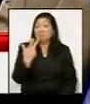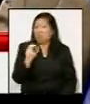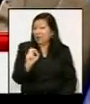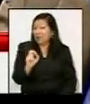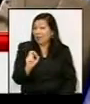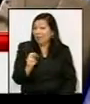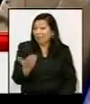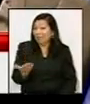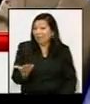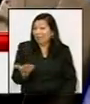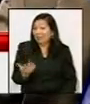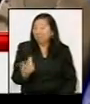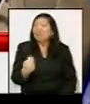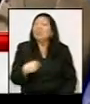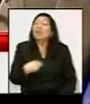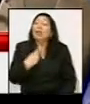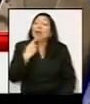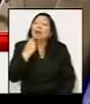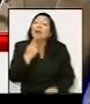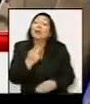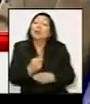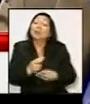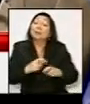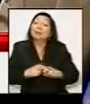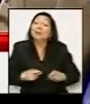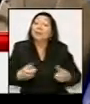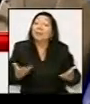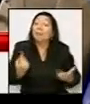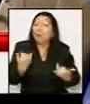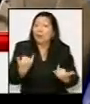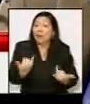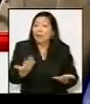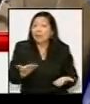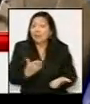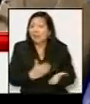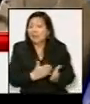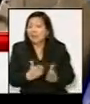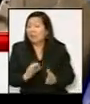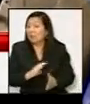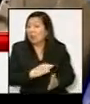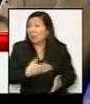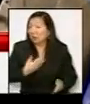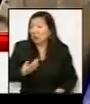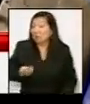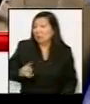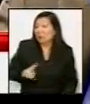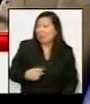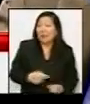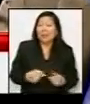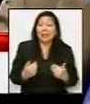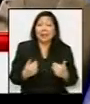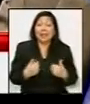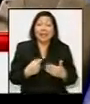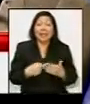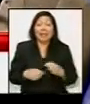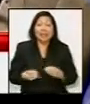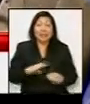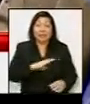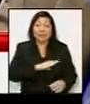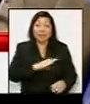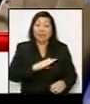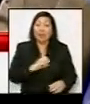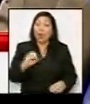entonces para qué hacemos nosotros una acusación en el parlamento por este otro delito significar por aumentarlos tendría que hacer el fiscal